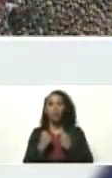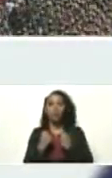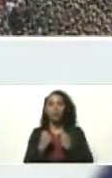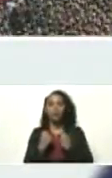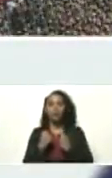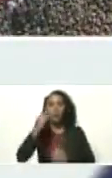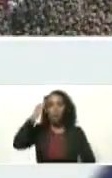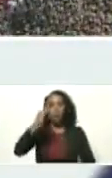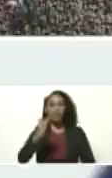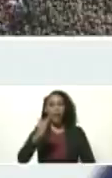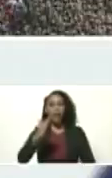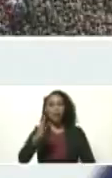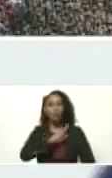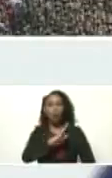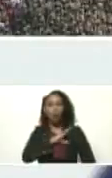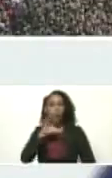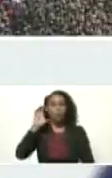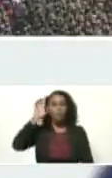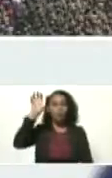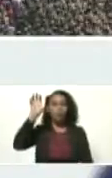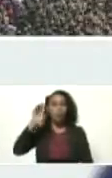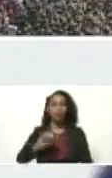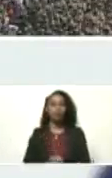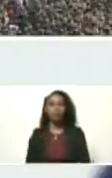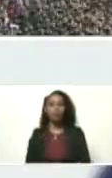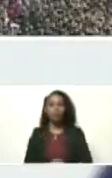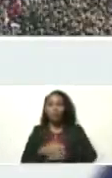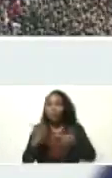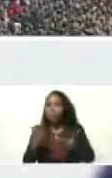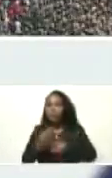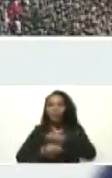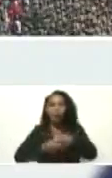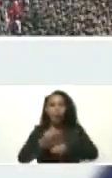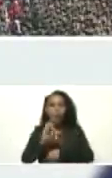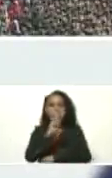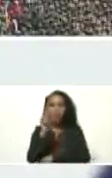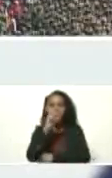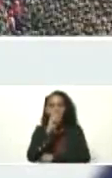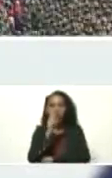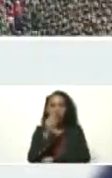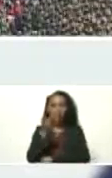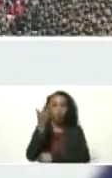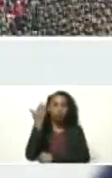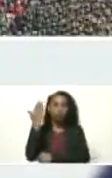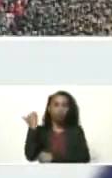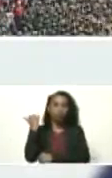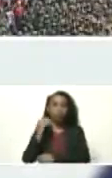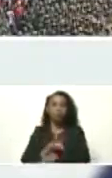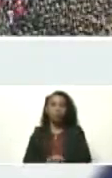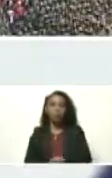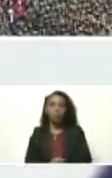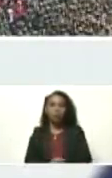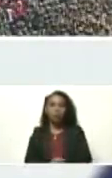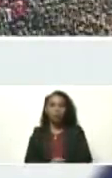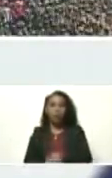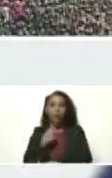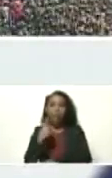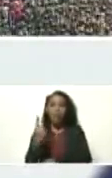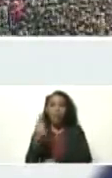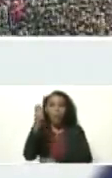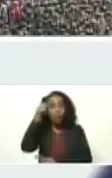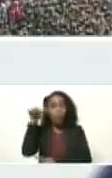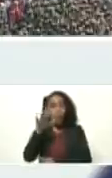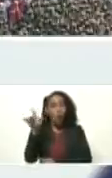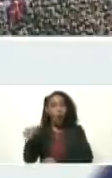militares patriotas que hace 20 años le dijeron al pueblo